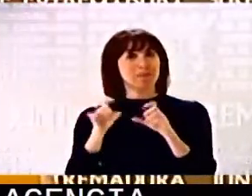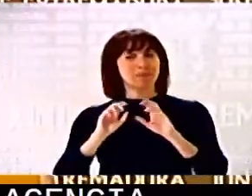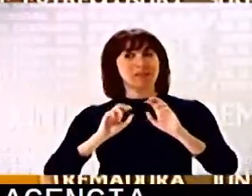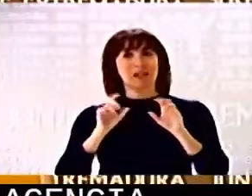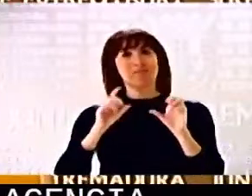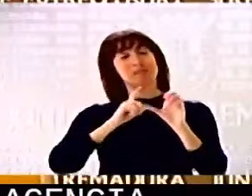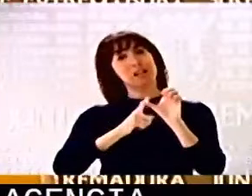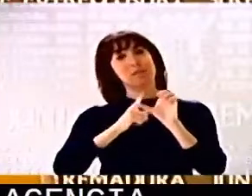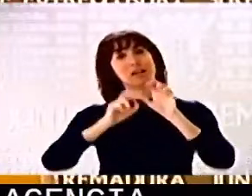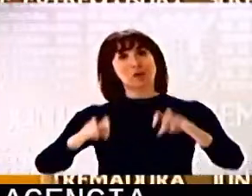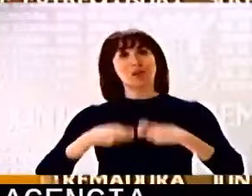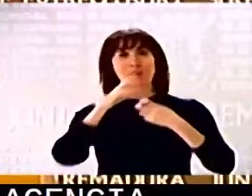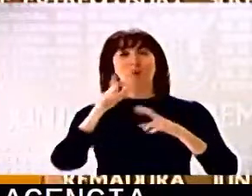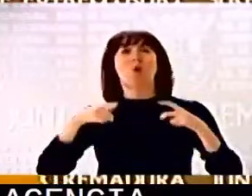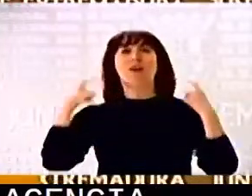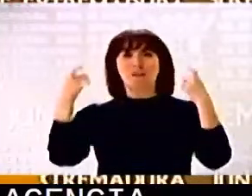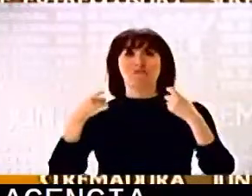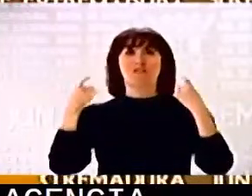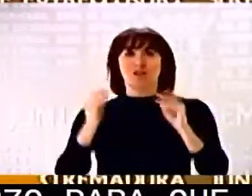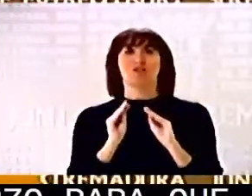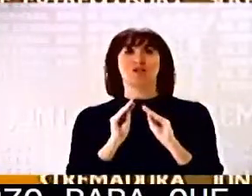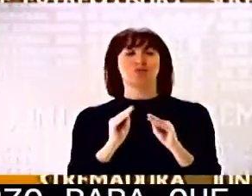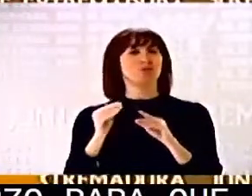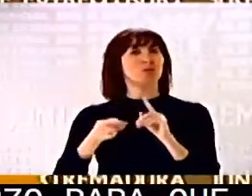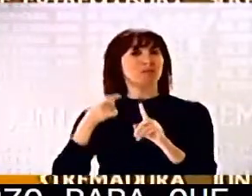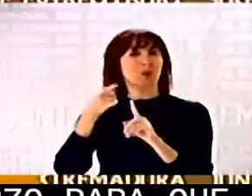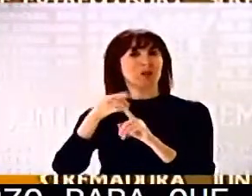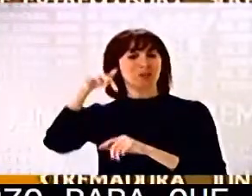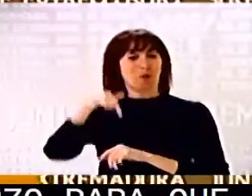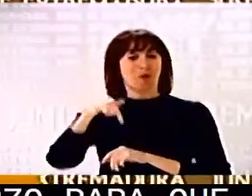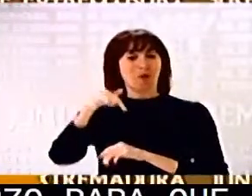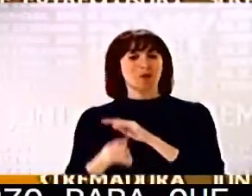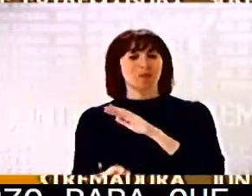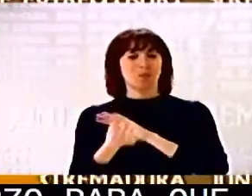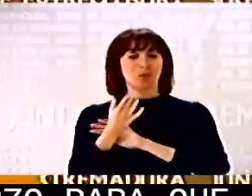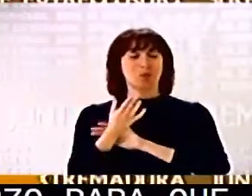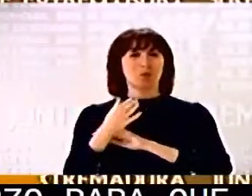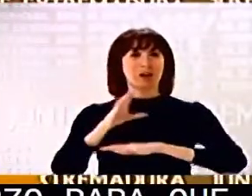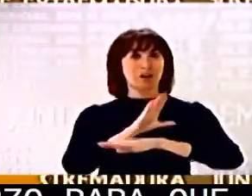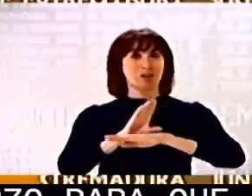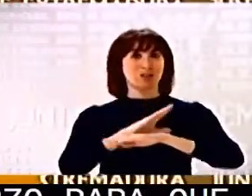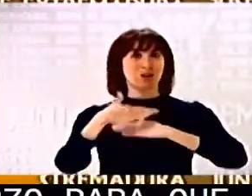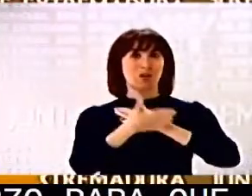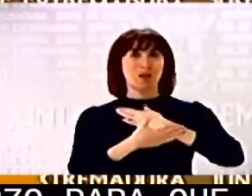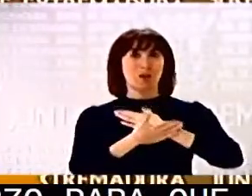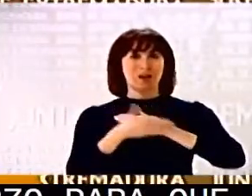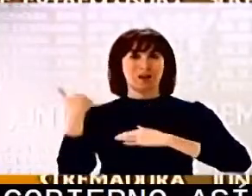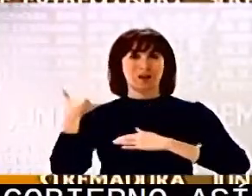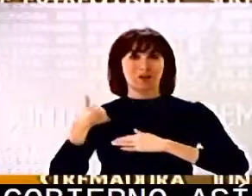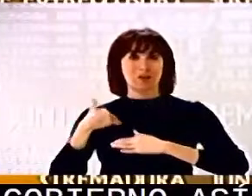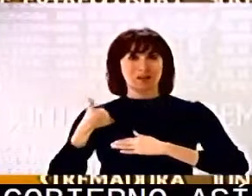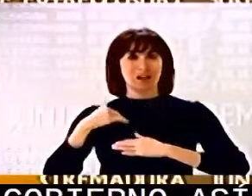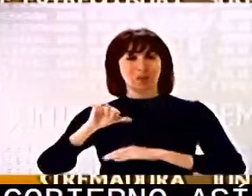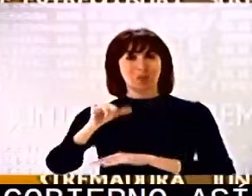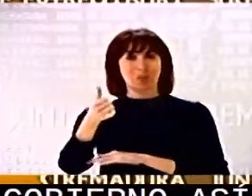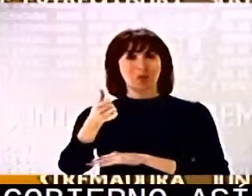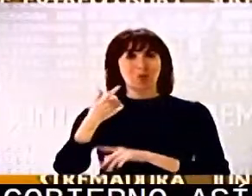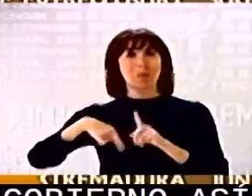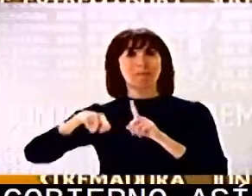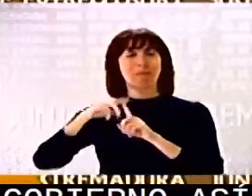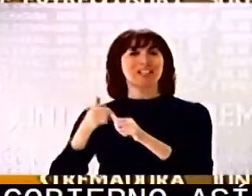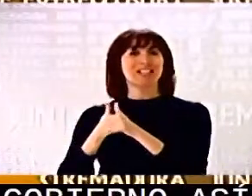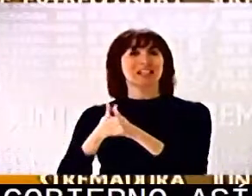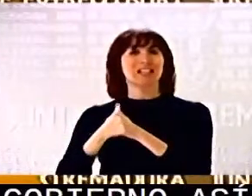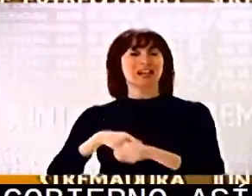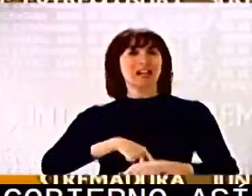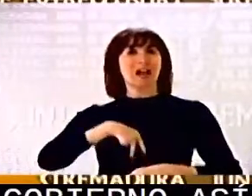Cooperación por el esfuerzo para que hoy pueda ver la luz en el Consejo de Gobierno, así como a toda la Secretaría General de